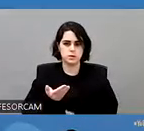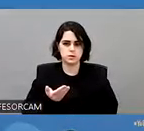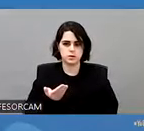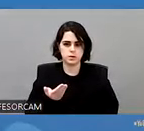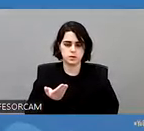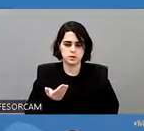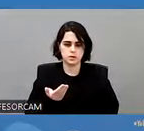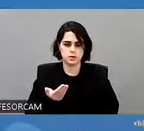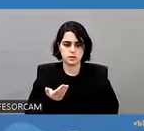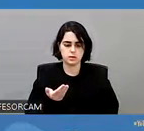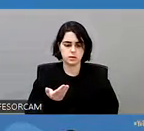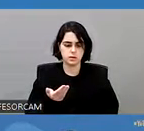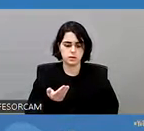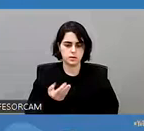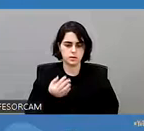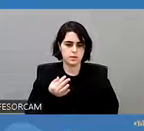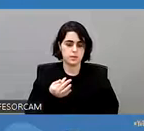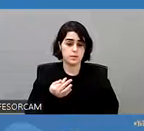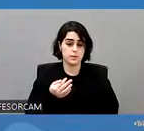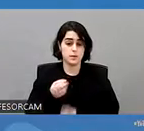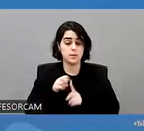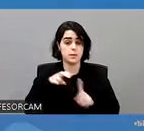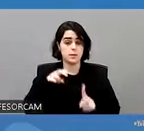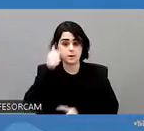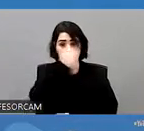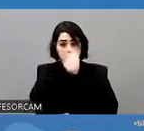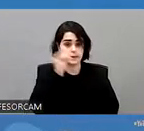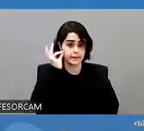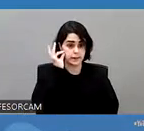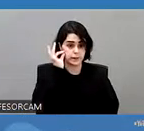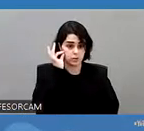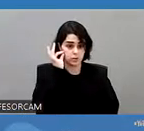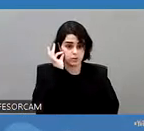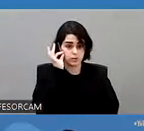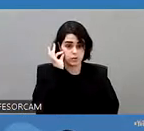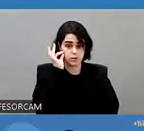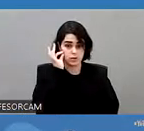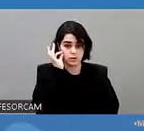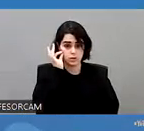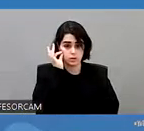perspectiva de género. Y la perspectiva de género.